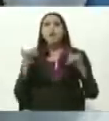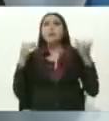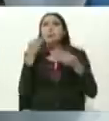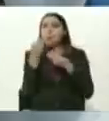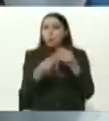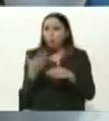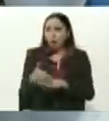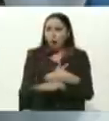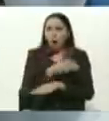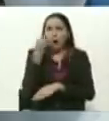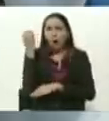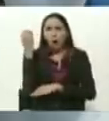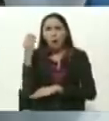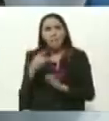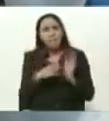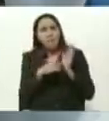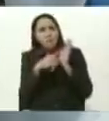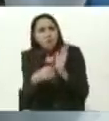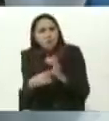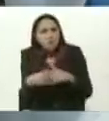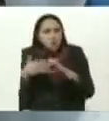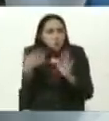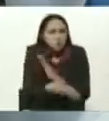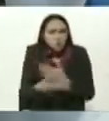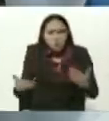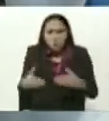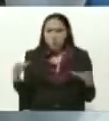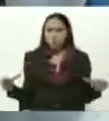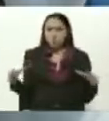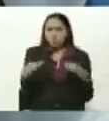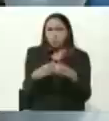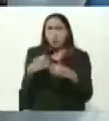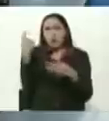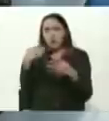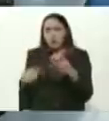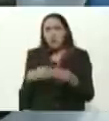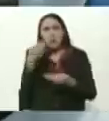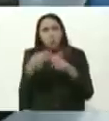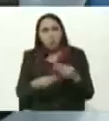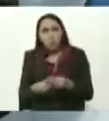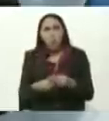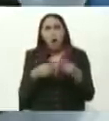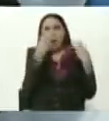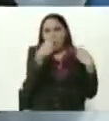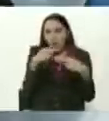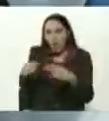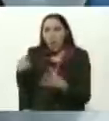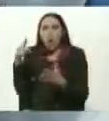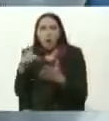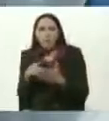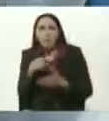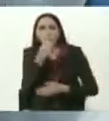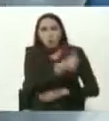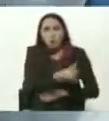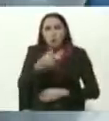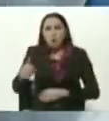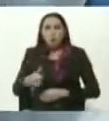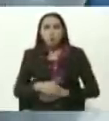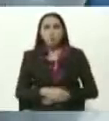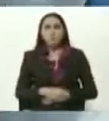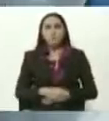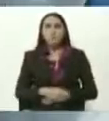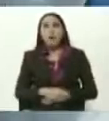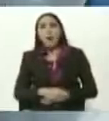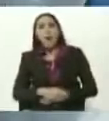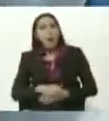presentación, se calificaron los siguientes delitos, según los grados de participación de cada uno.